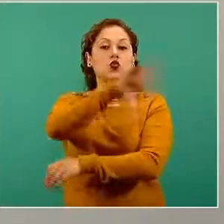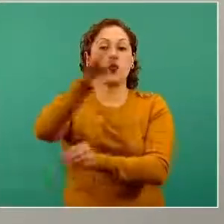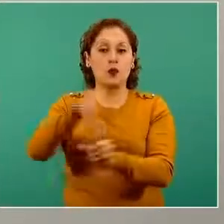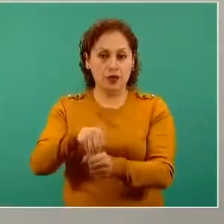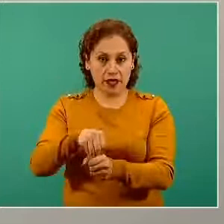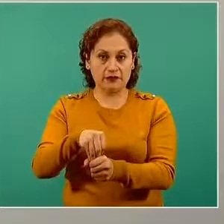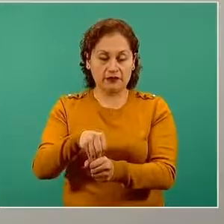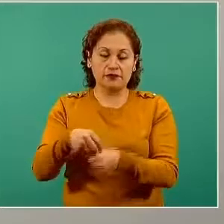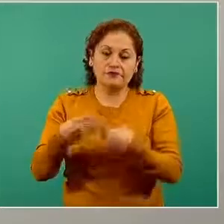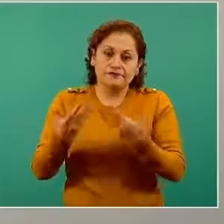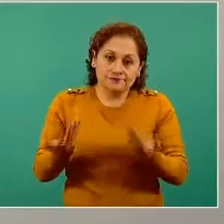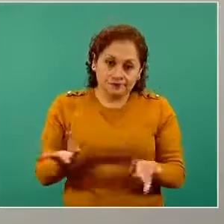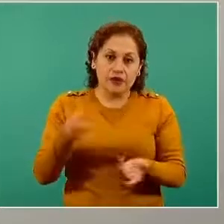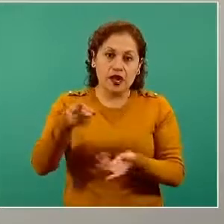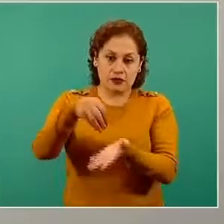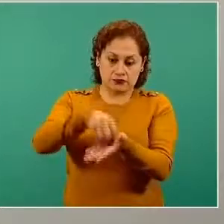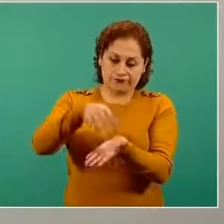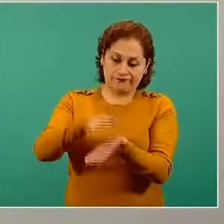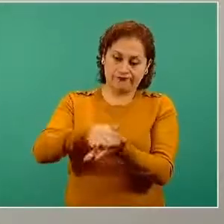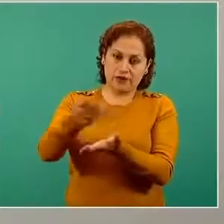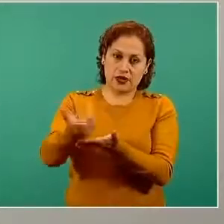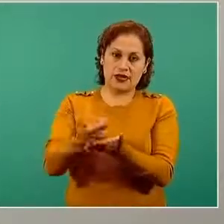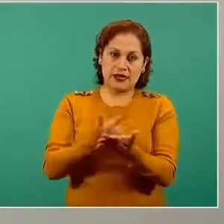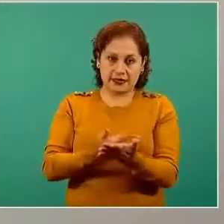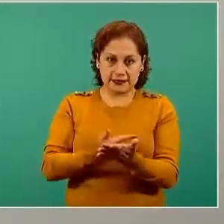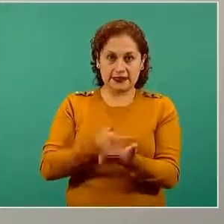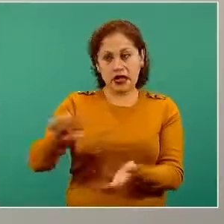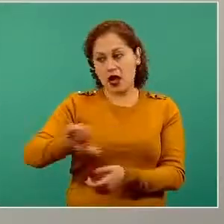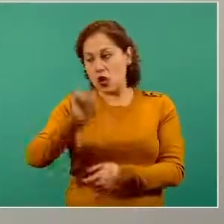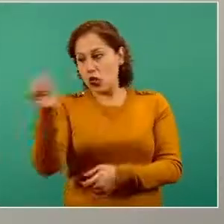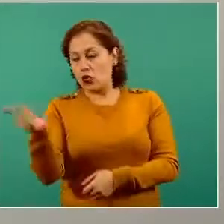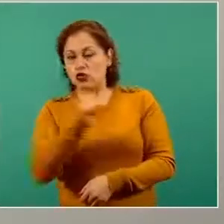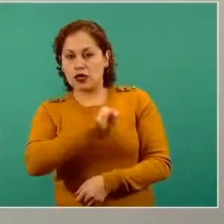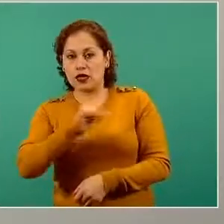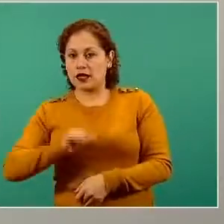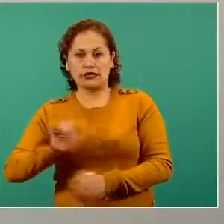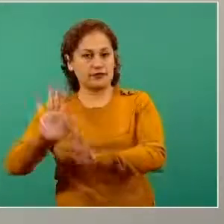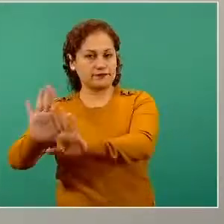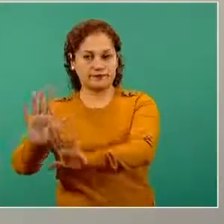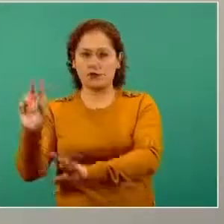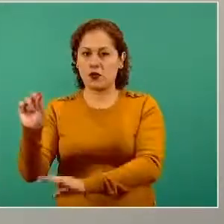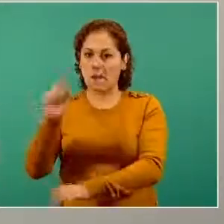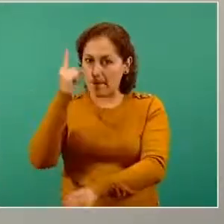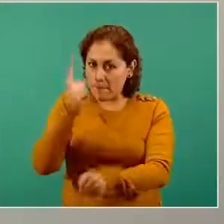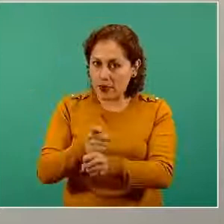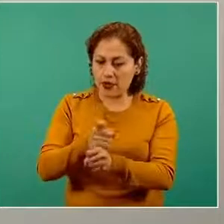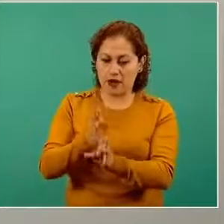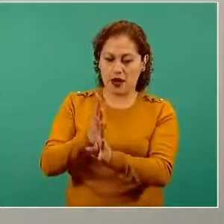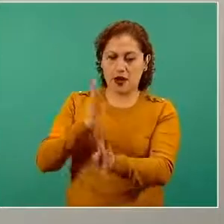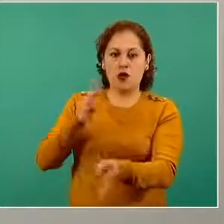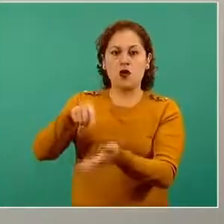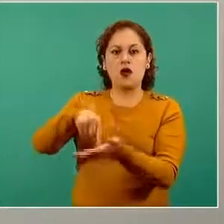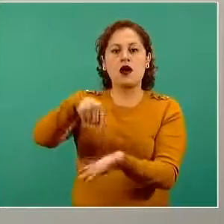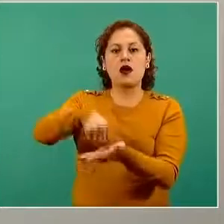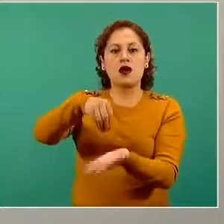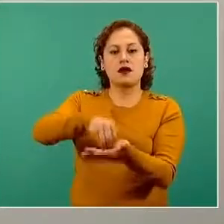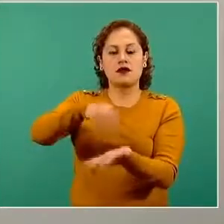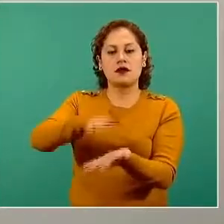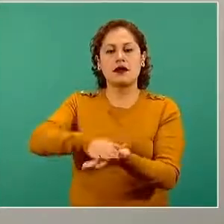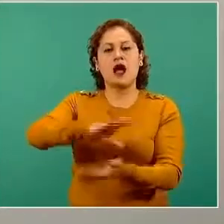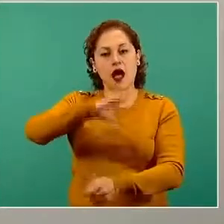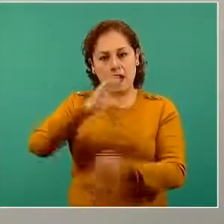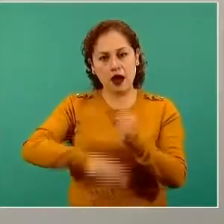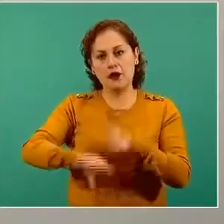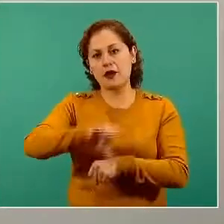ellos seguirán en esa lista de priorización y serán los siguientes inmediatos en recibir la vacuna de esas